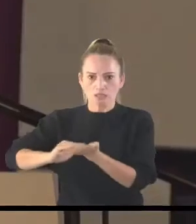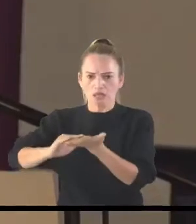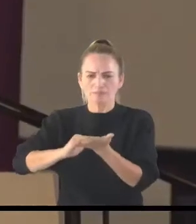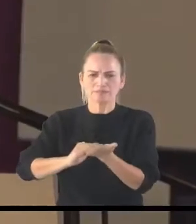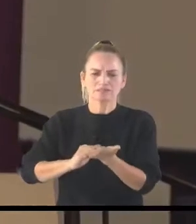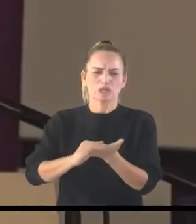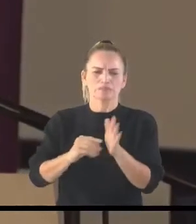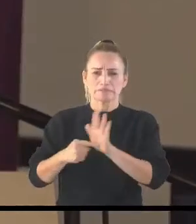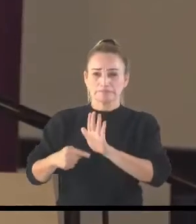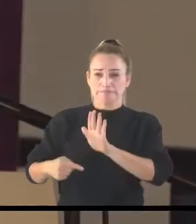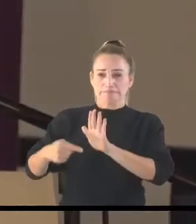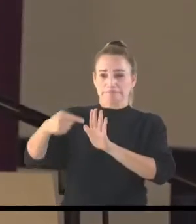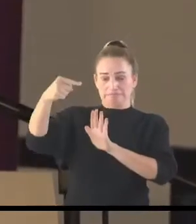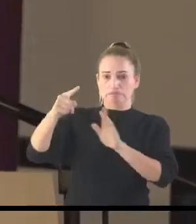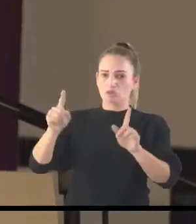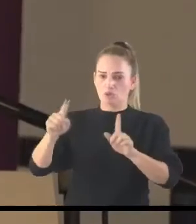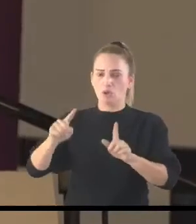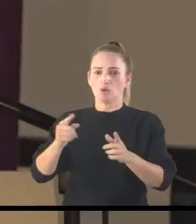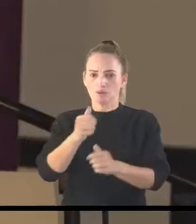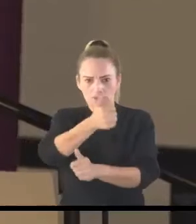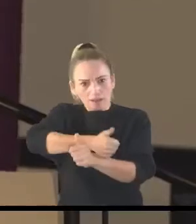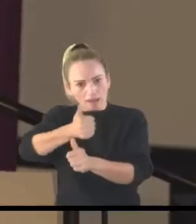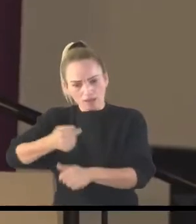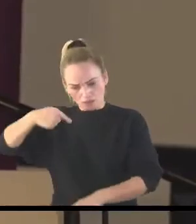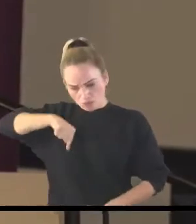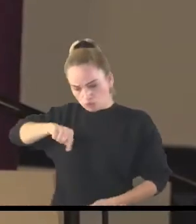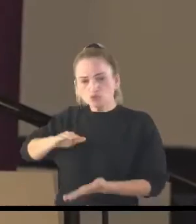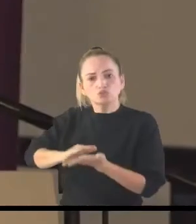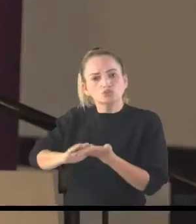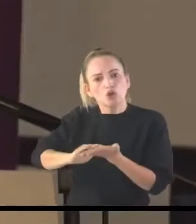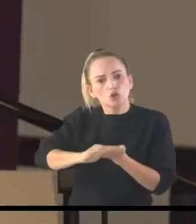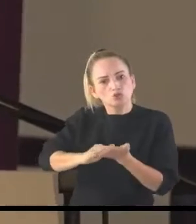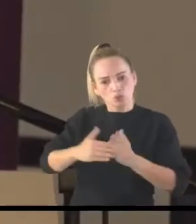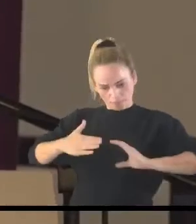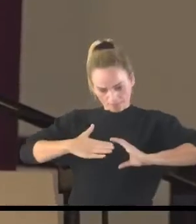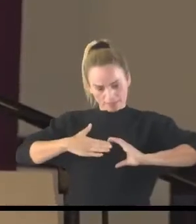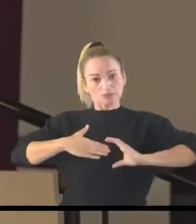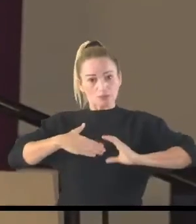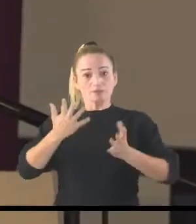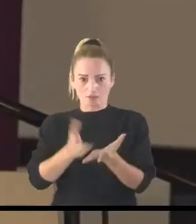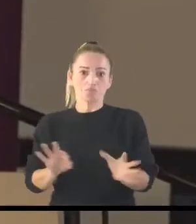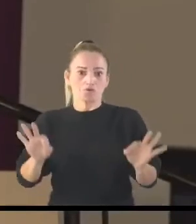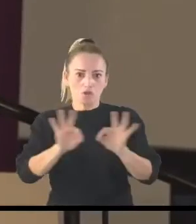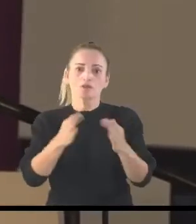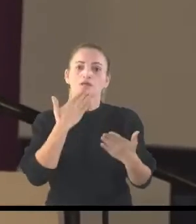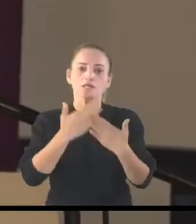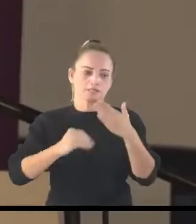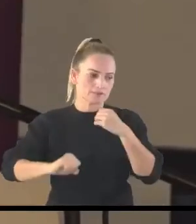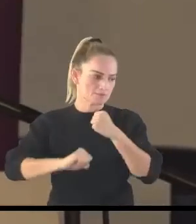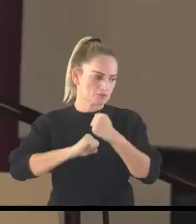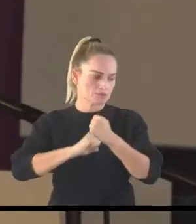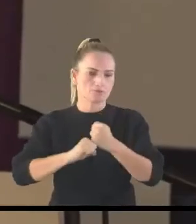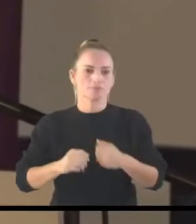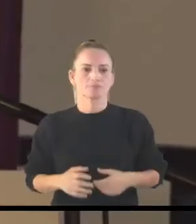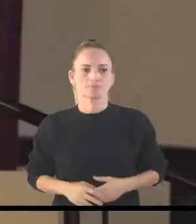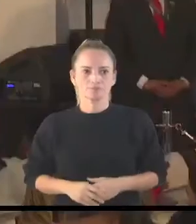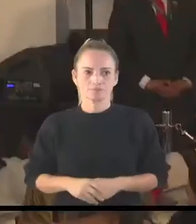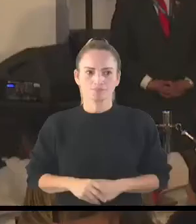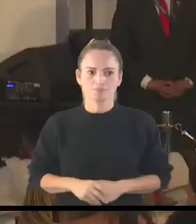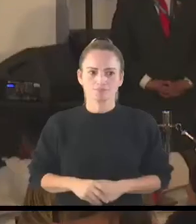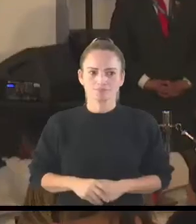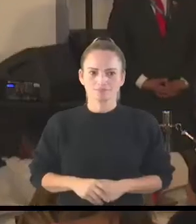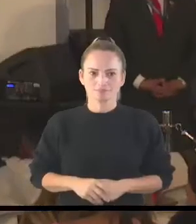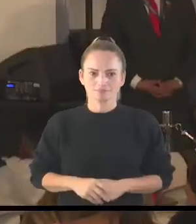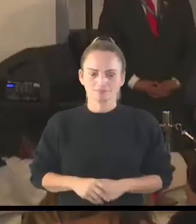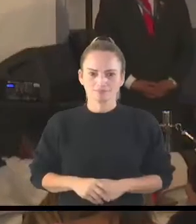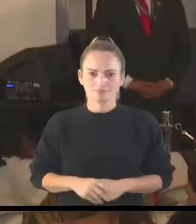nos pasó, cada persona sana de una forma diferente, sí es muy importante. Muchas gracias.